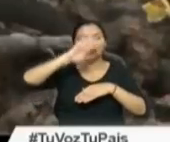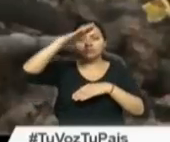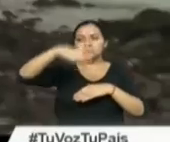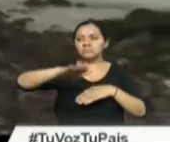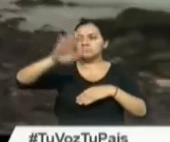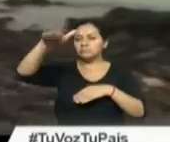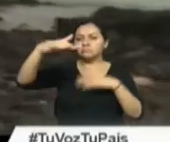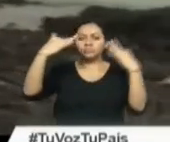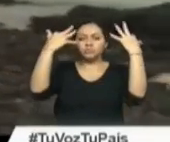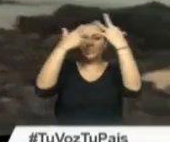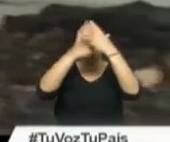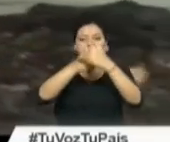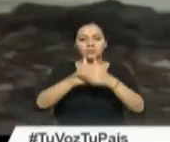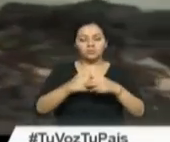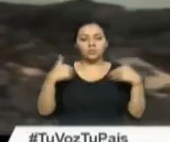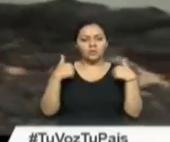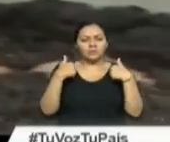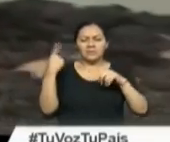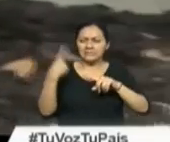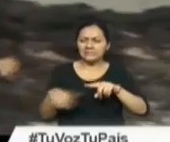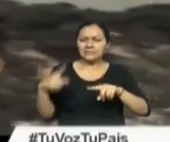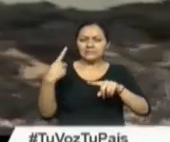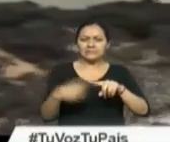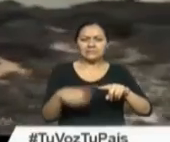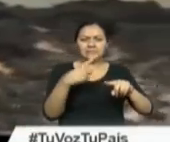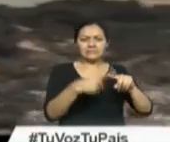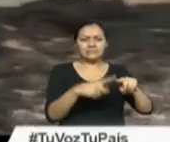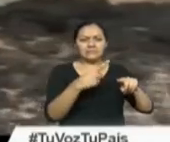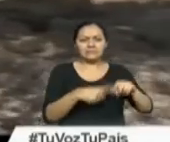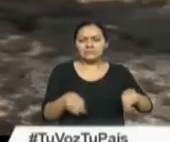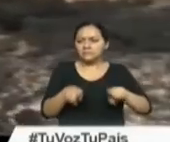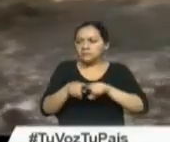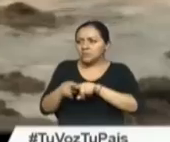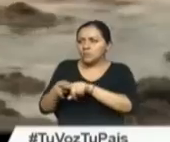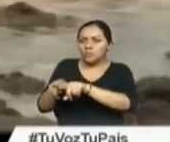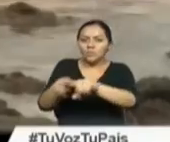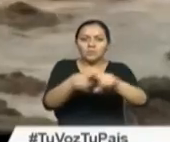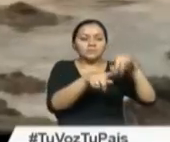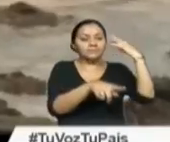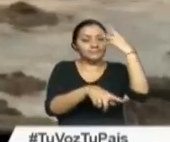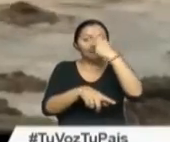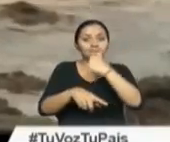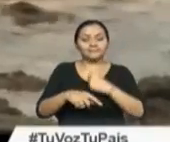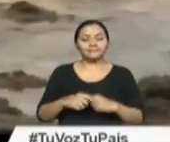volcánico acoge a criaturas extrañas y exquisitas en igual medida.